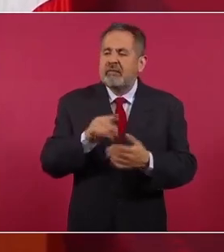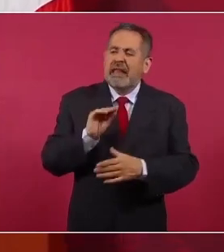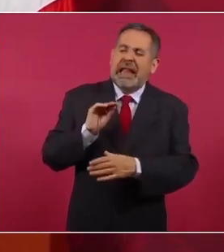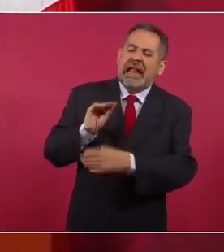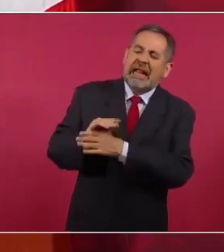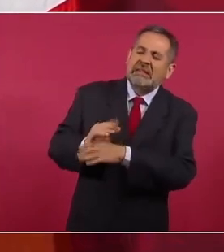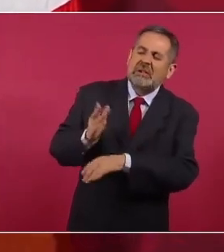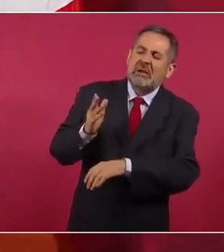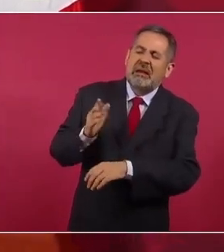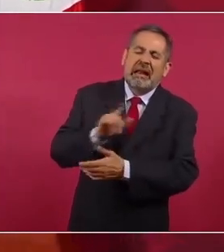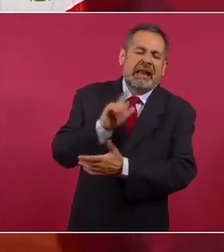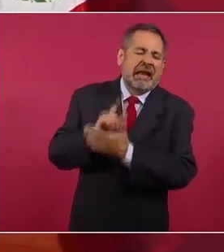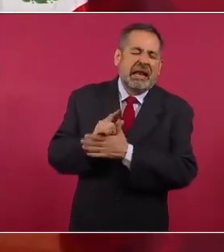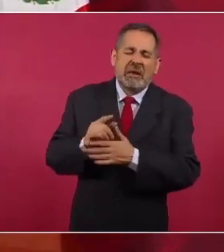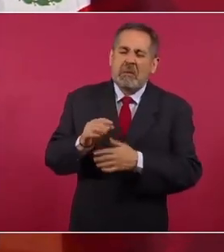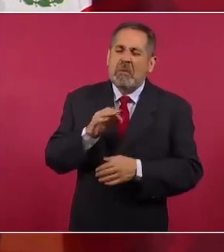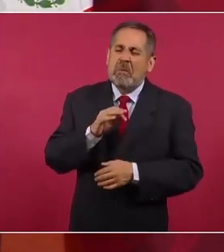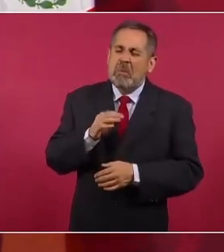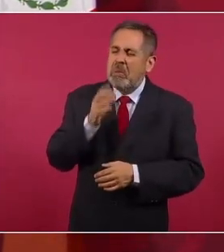nadie.